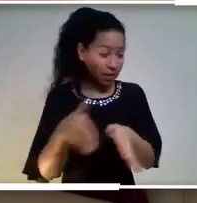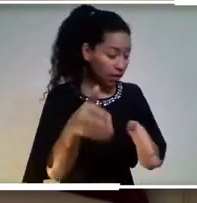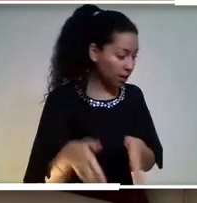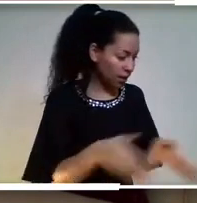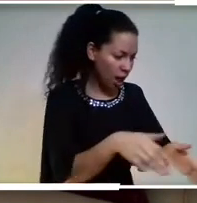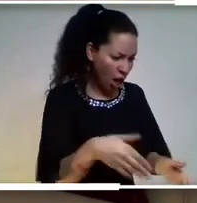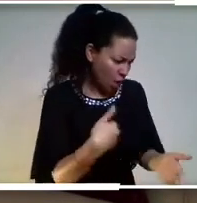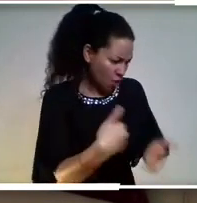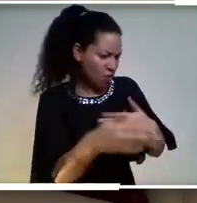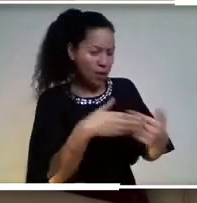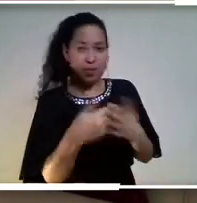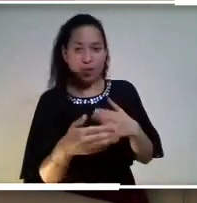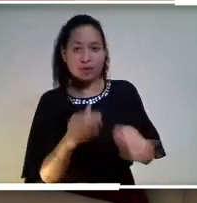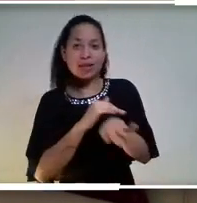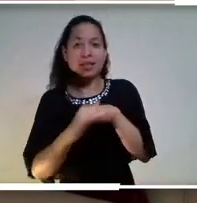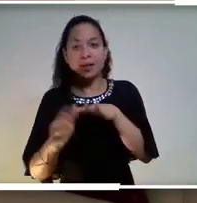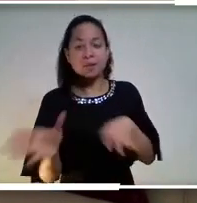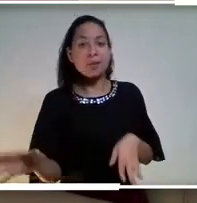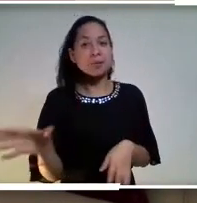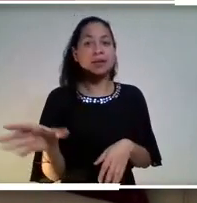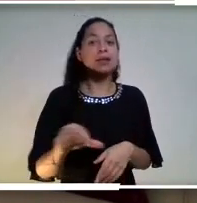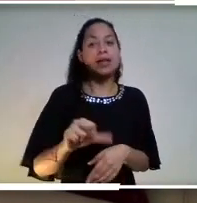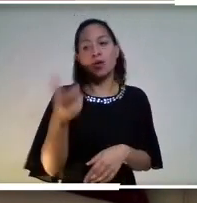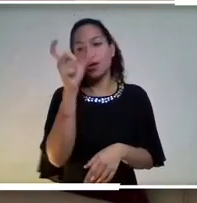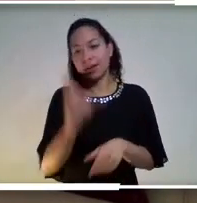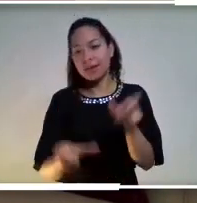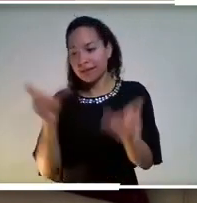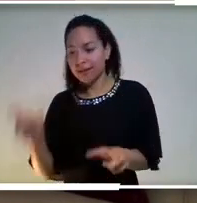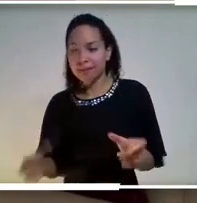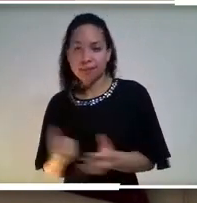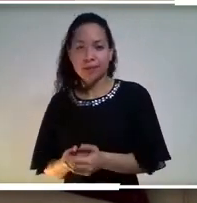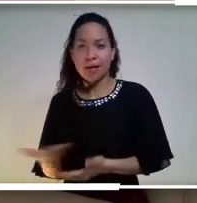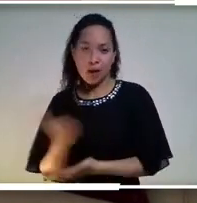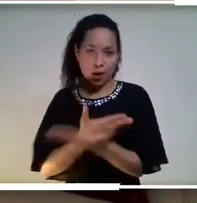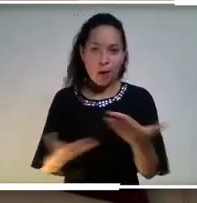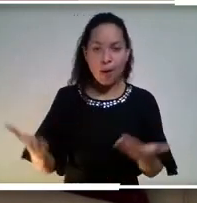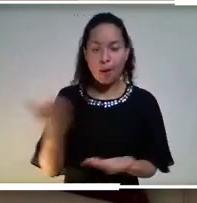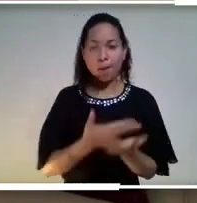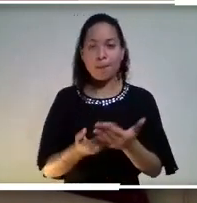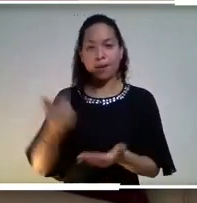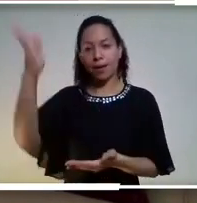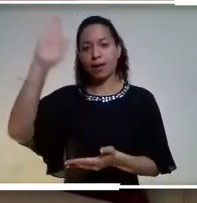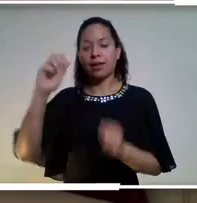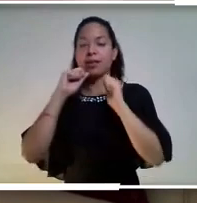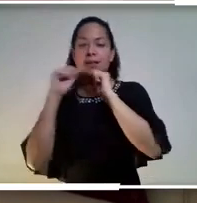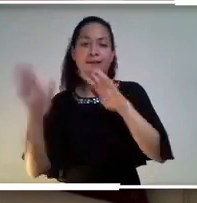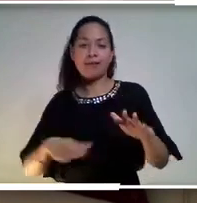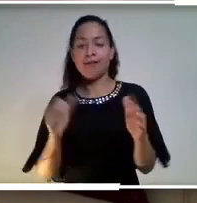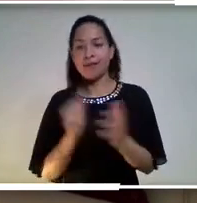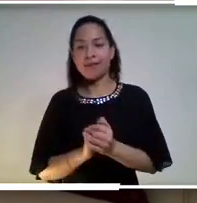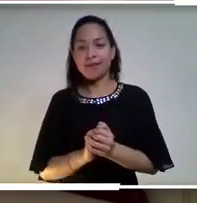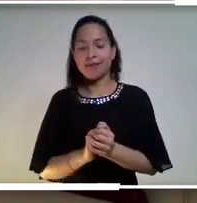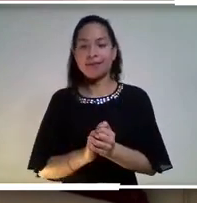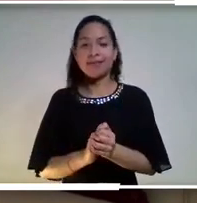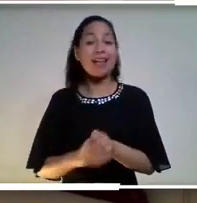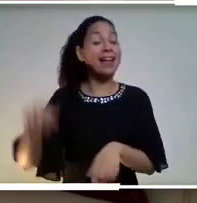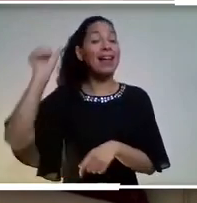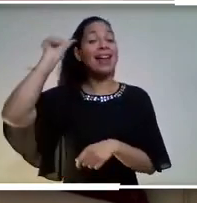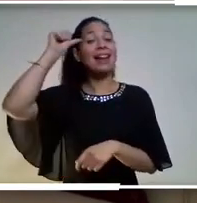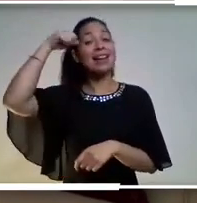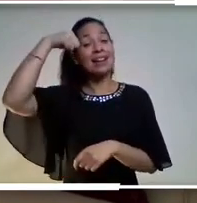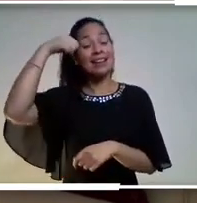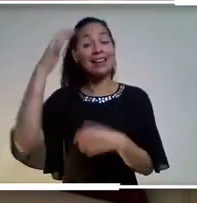transforma ten un canal en una gente de esperanza dios te bendiga y te guarde y recuerda la esperanza y la fe